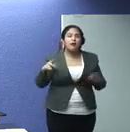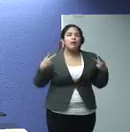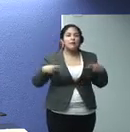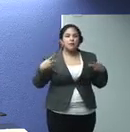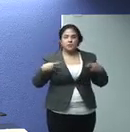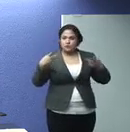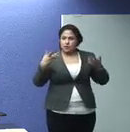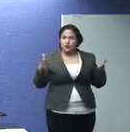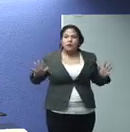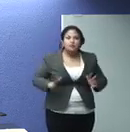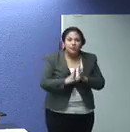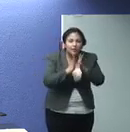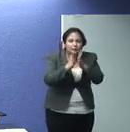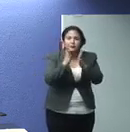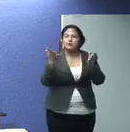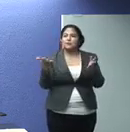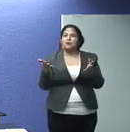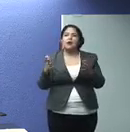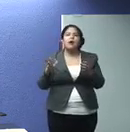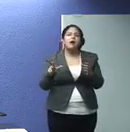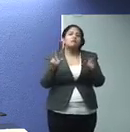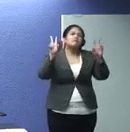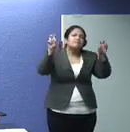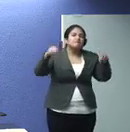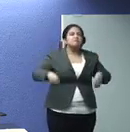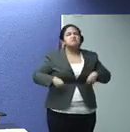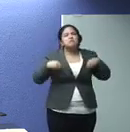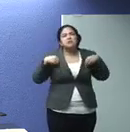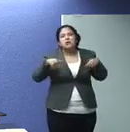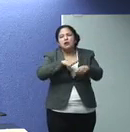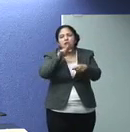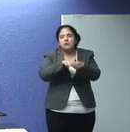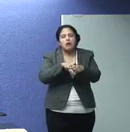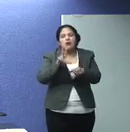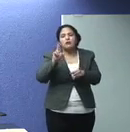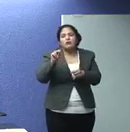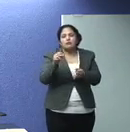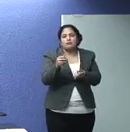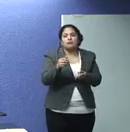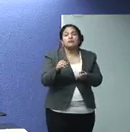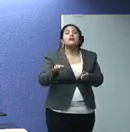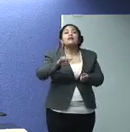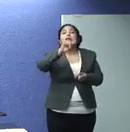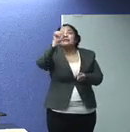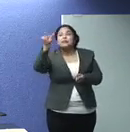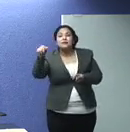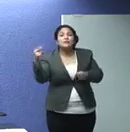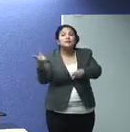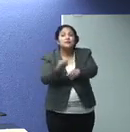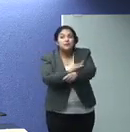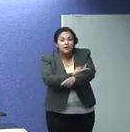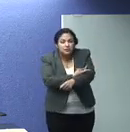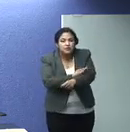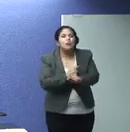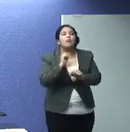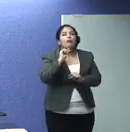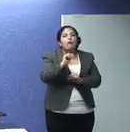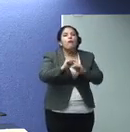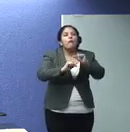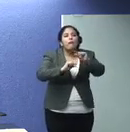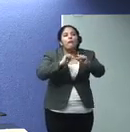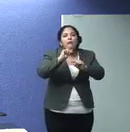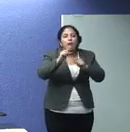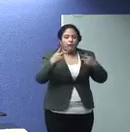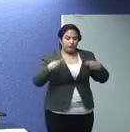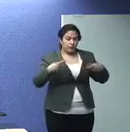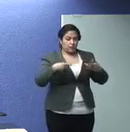integración, digamos, a la vida común o a la vida comunitaria, y entonces se empiezan a visibilizar que las personas